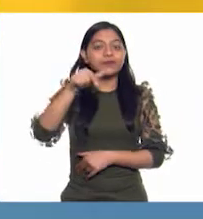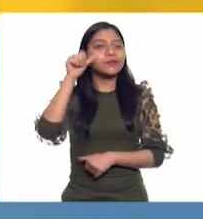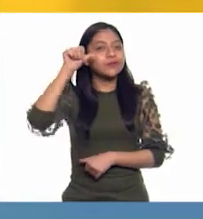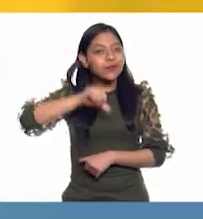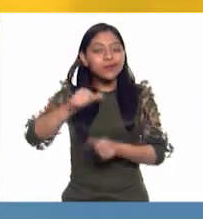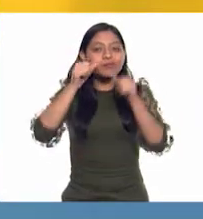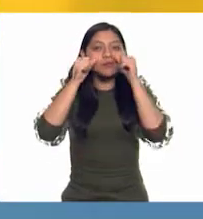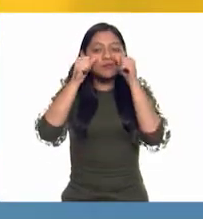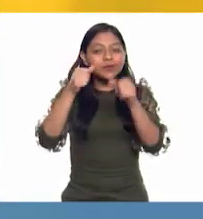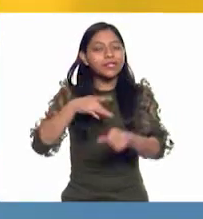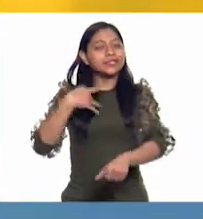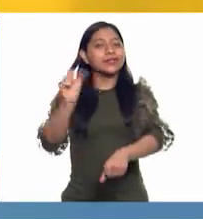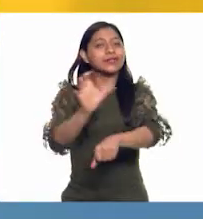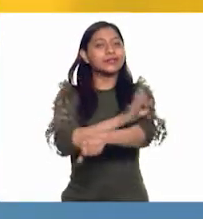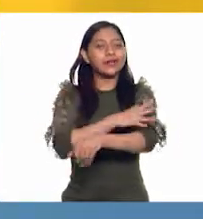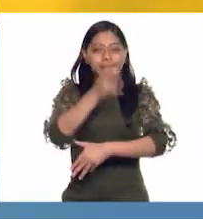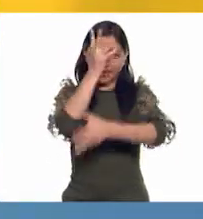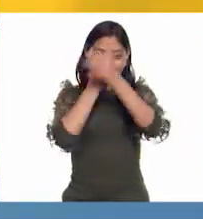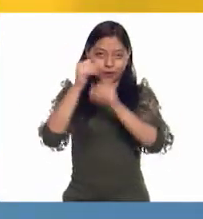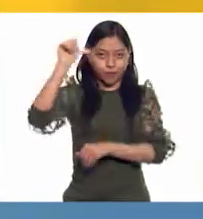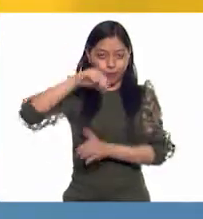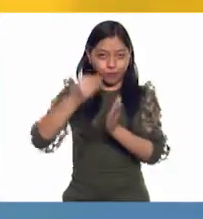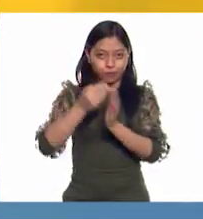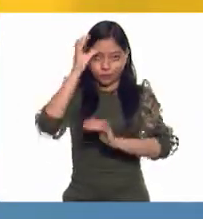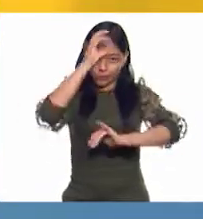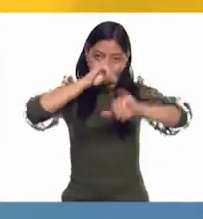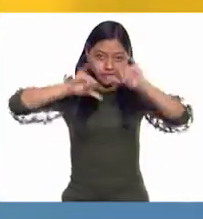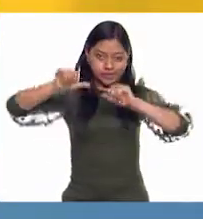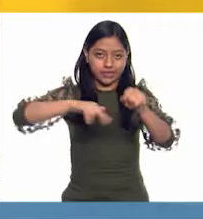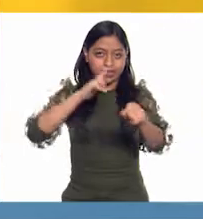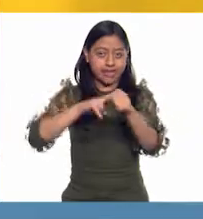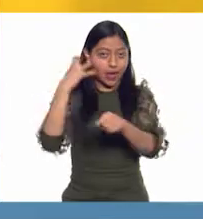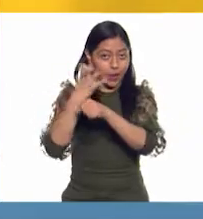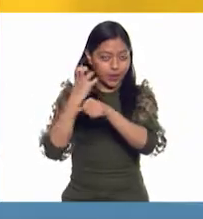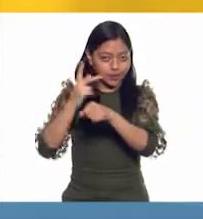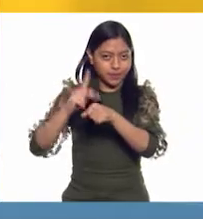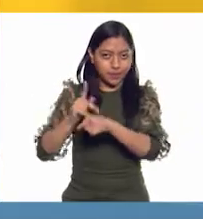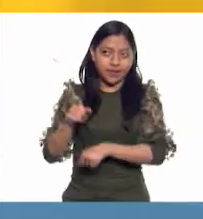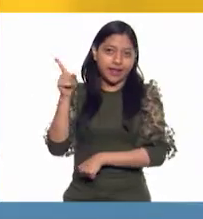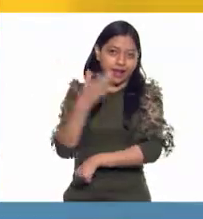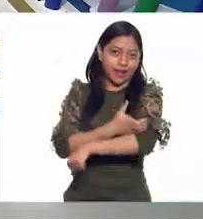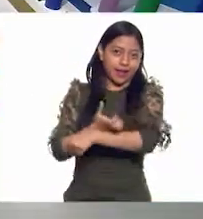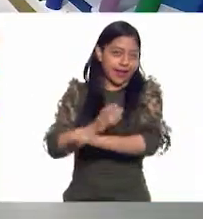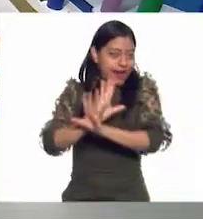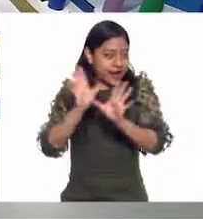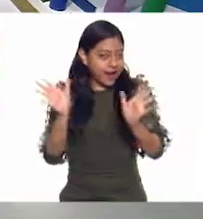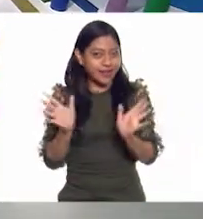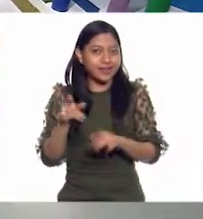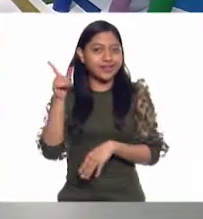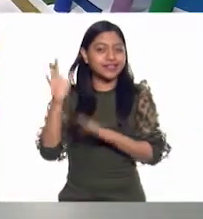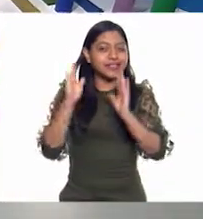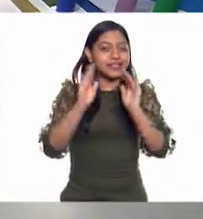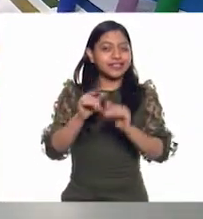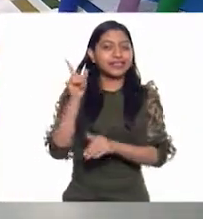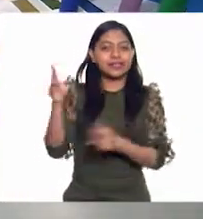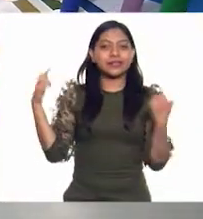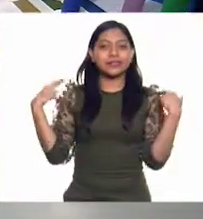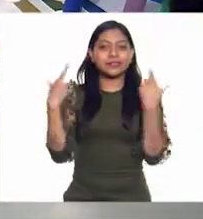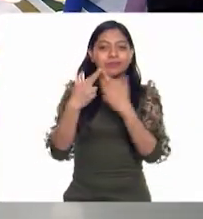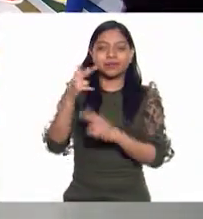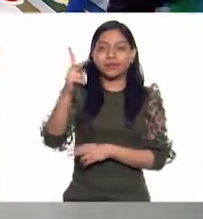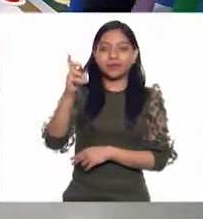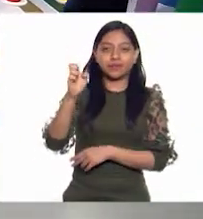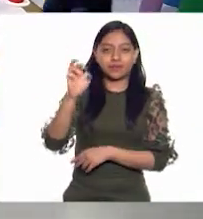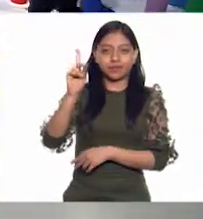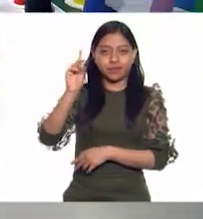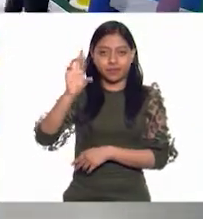listas para comenzar con esta sesión de Ciencias Naturales para cuarto grado, acompañados, como siempre, del maestro Pedro